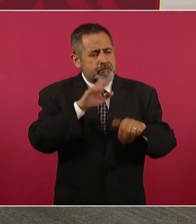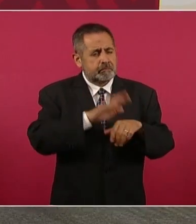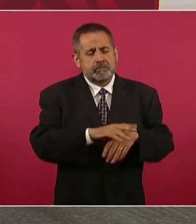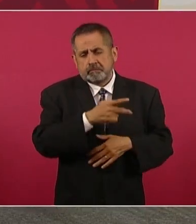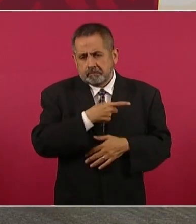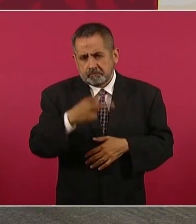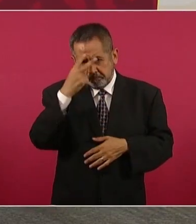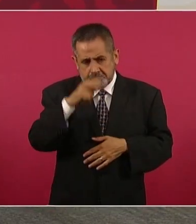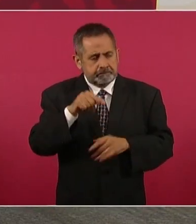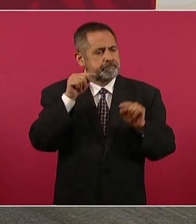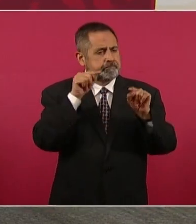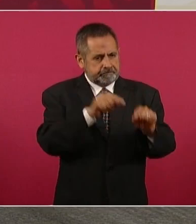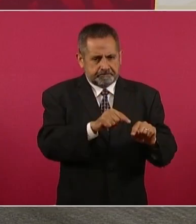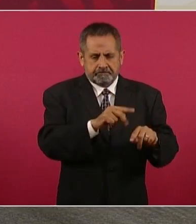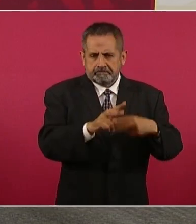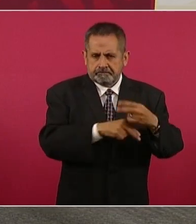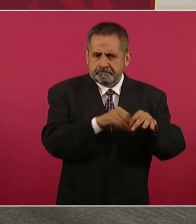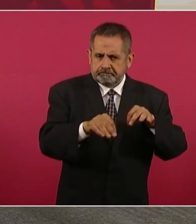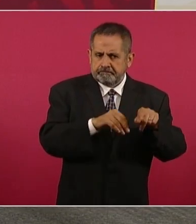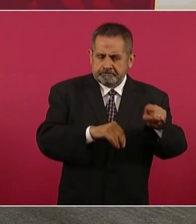México.